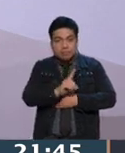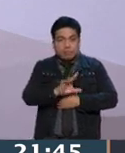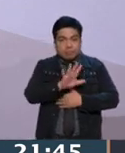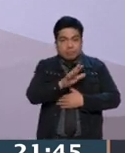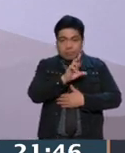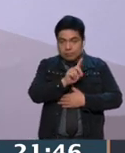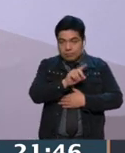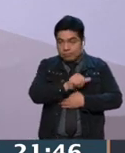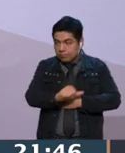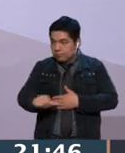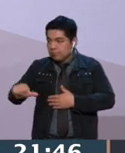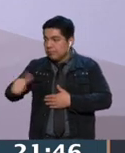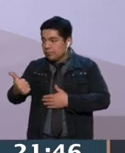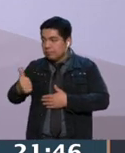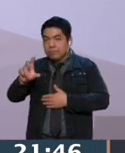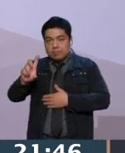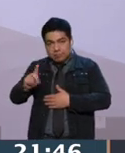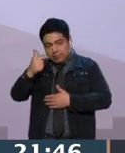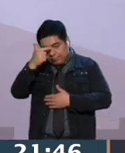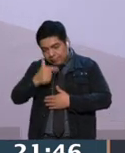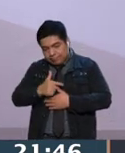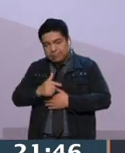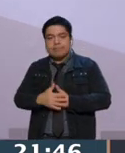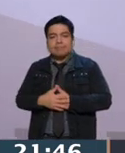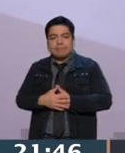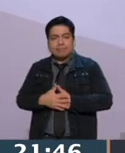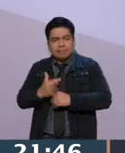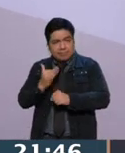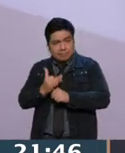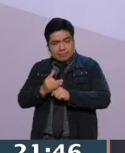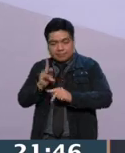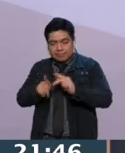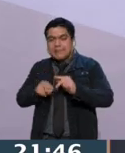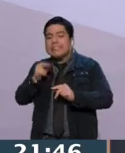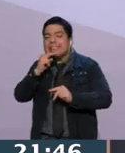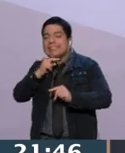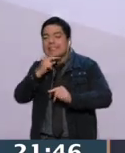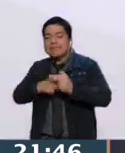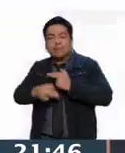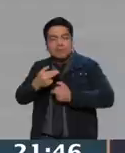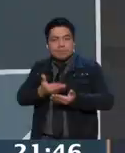5:30 de la mañana a 11:30 de la noche. Con esta información vamos a una pausa y ya volvemos.